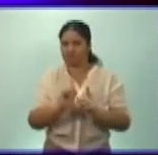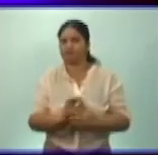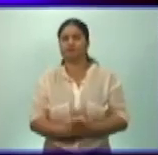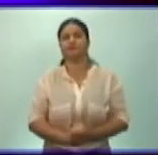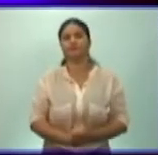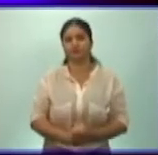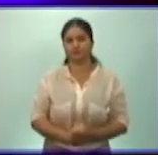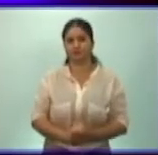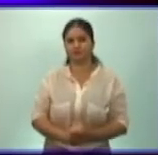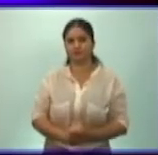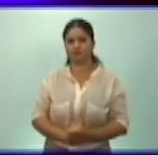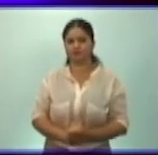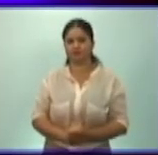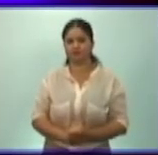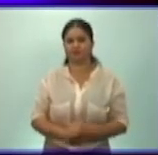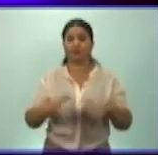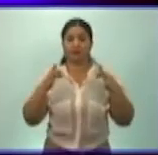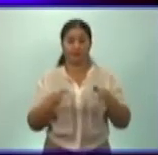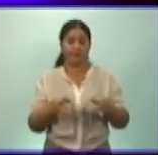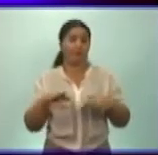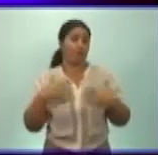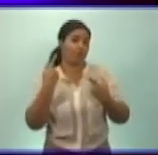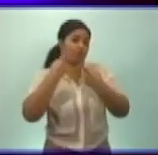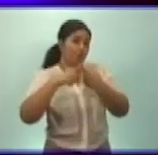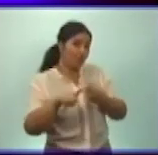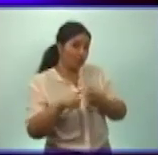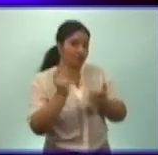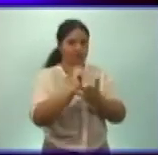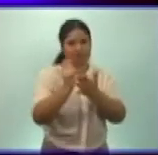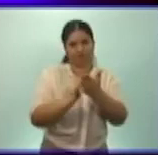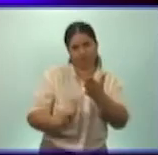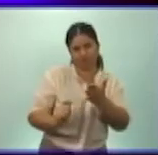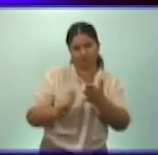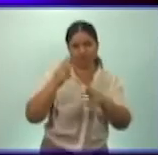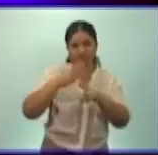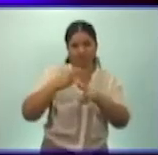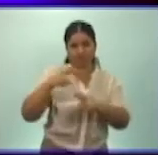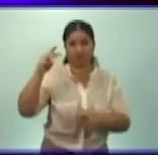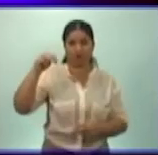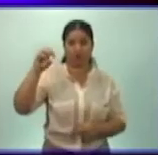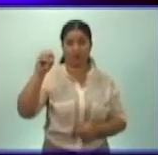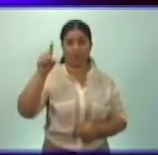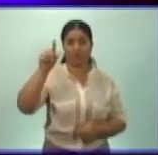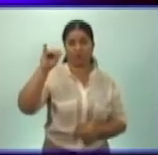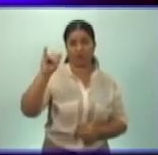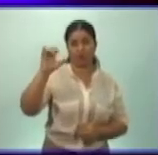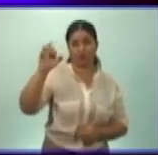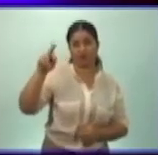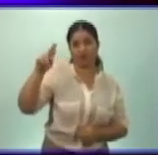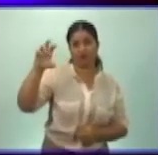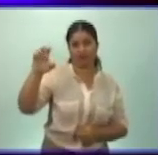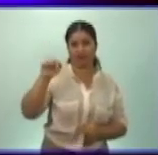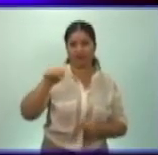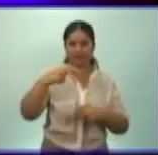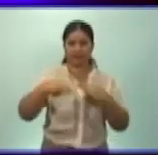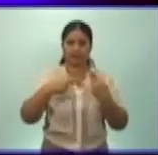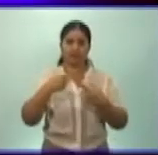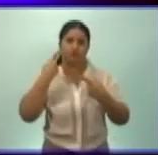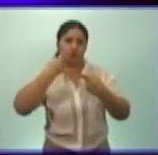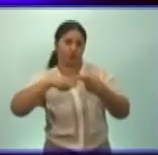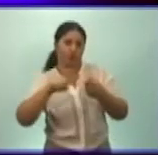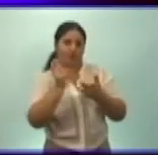conocida como Primer Memorial. ¿Qué es un memorial? Un escrito para hacer una petición de algo debido a